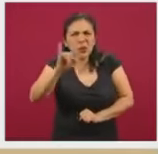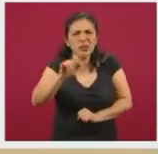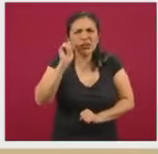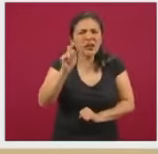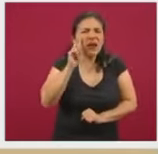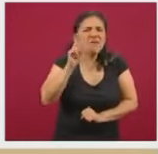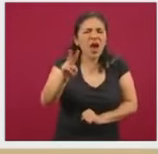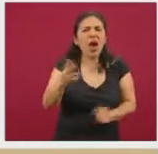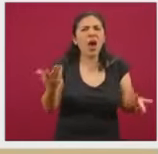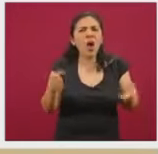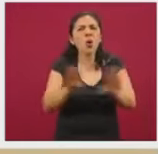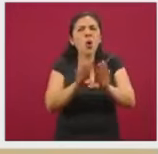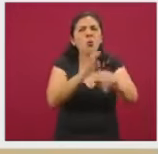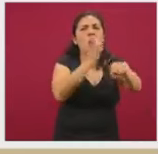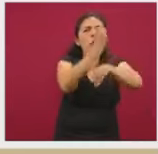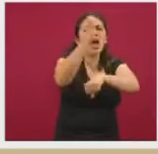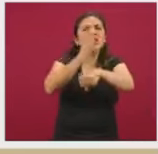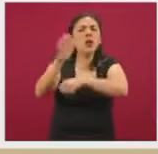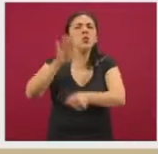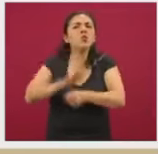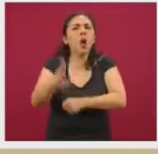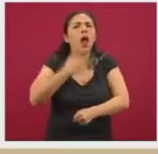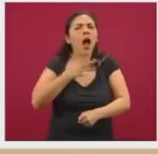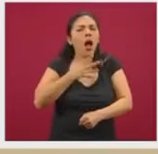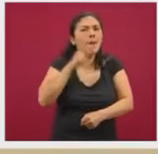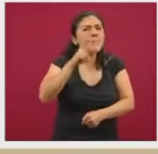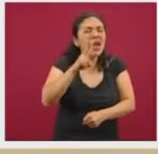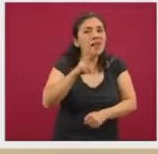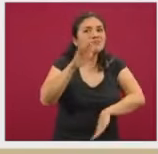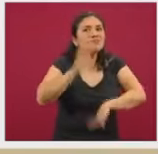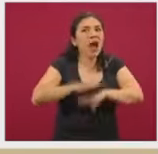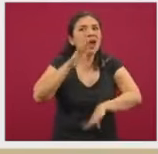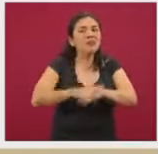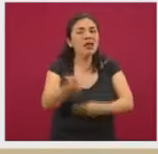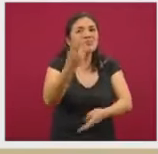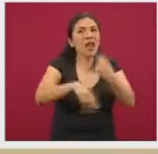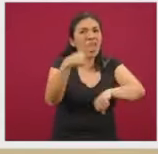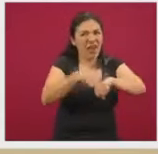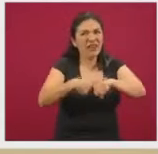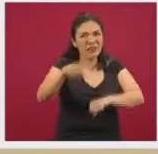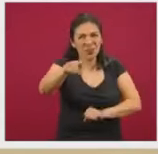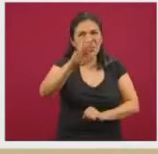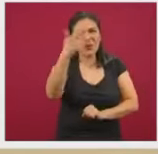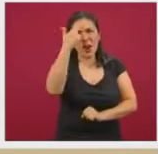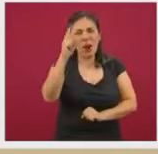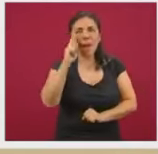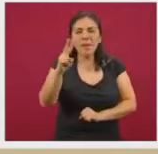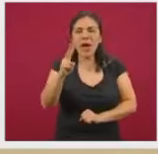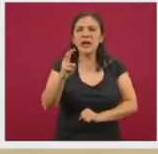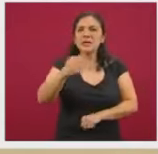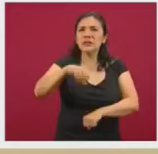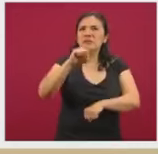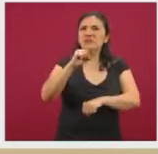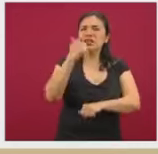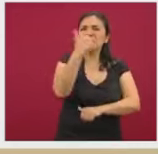revisábamos las entidades que estaban presentando rebrotes, si ustedes recuerdan, cuando revisamos las seis